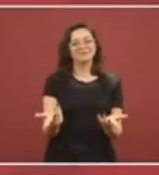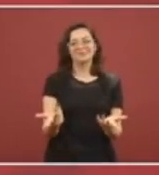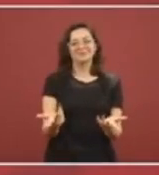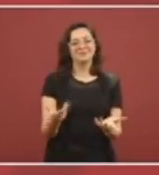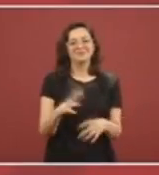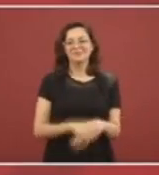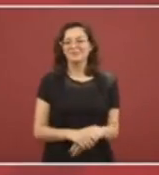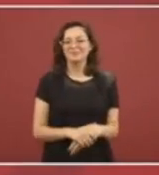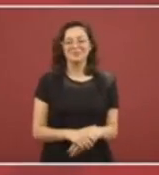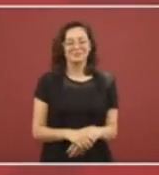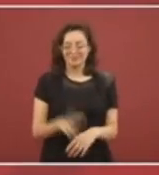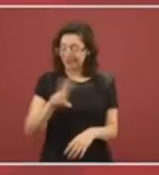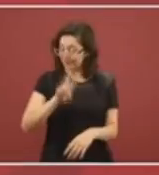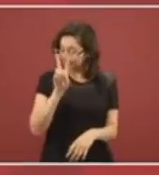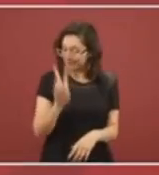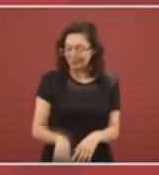Una falta de